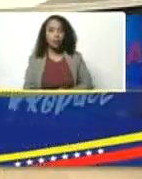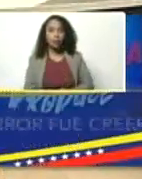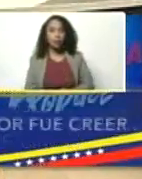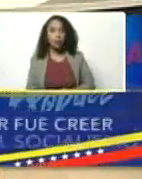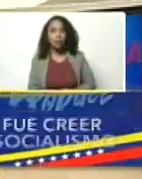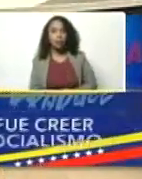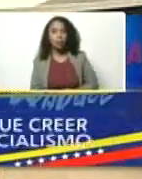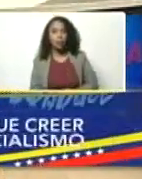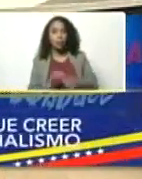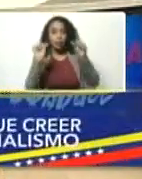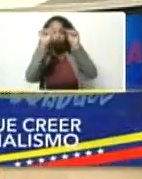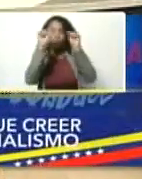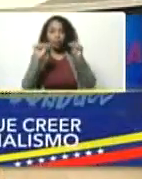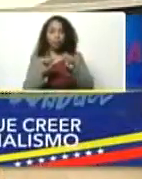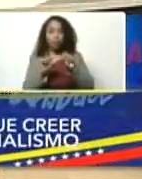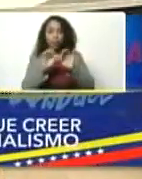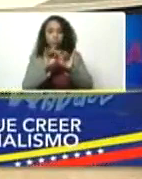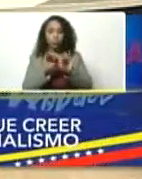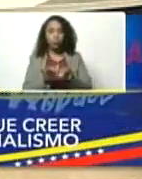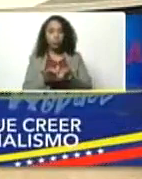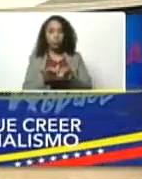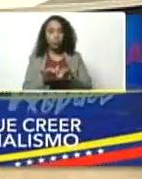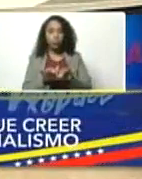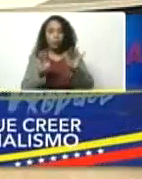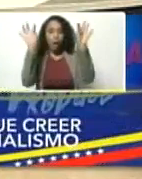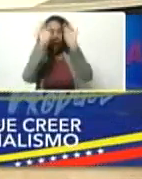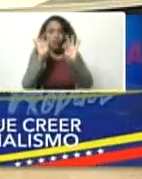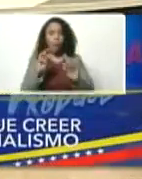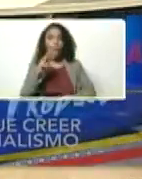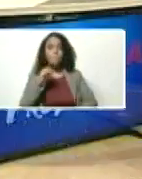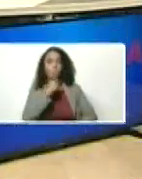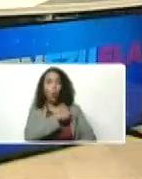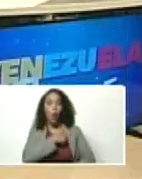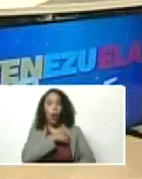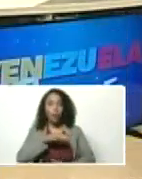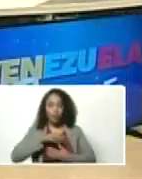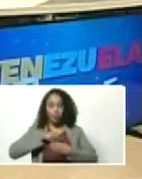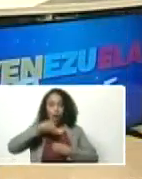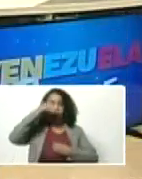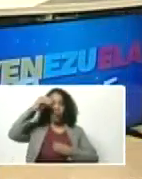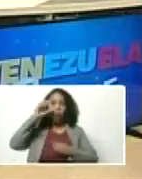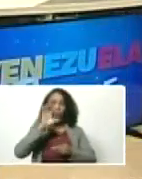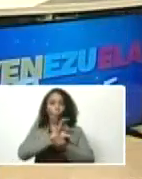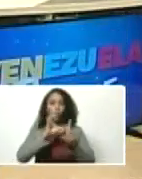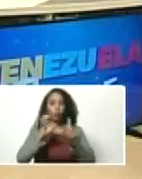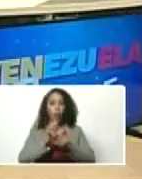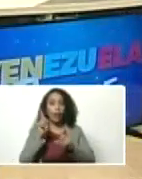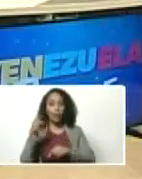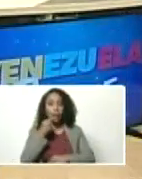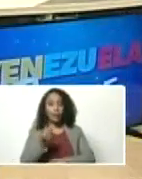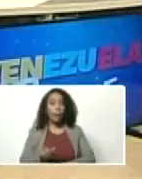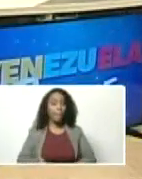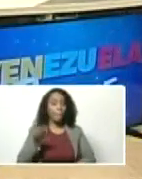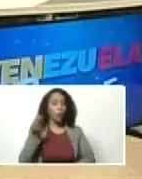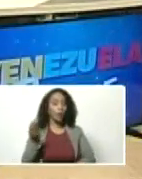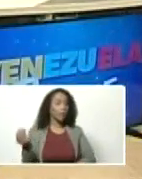llegó a sistematizar. La dimensión moral, espiritual, cultural, y decía que era la más